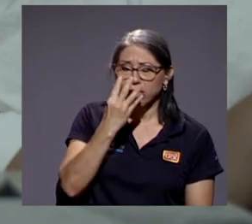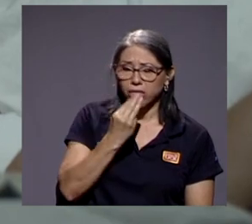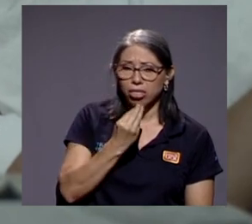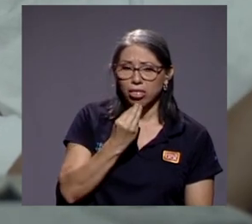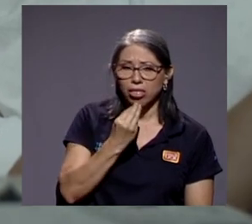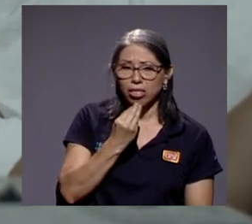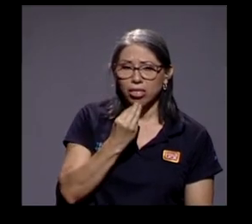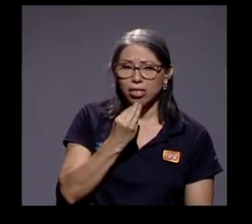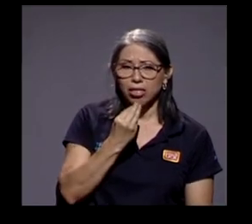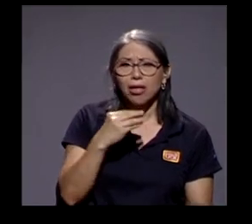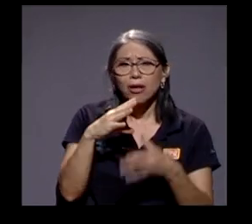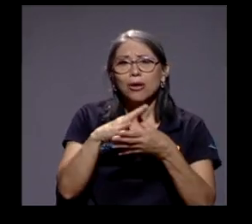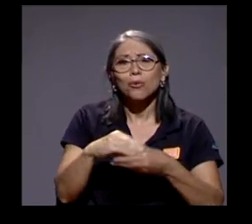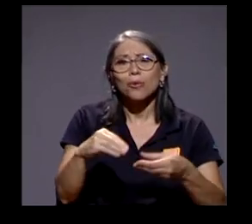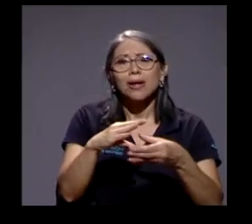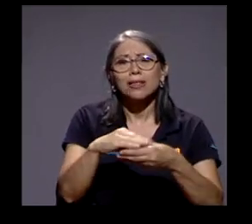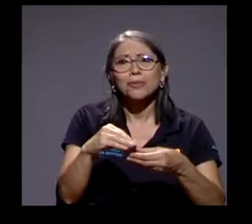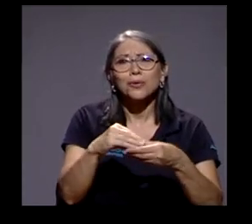encuentro